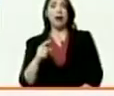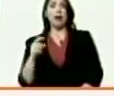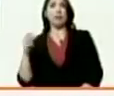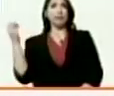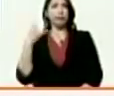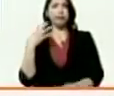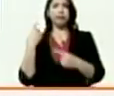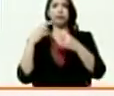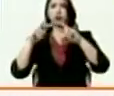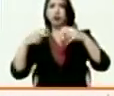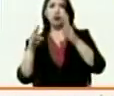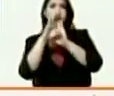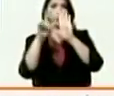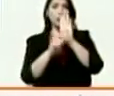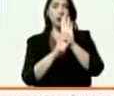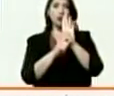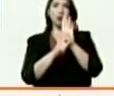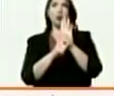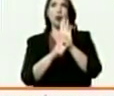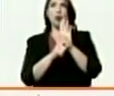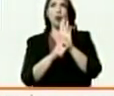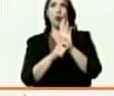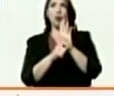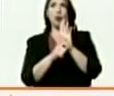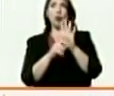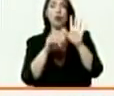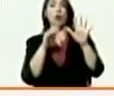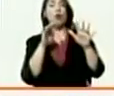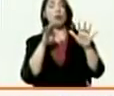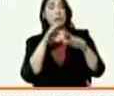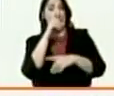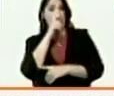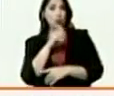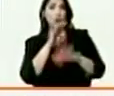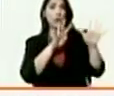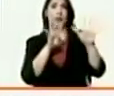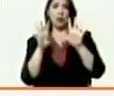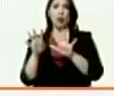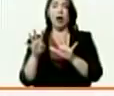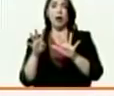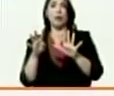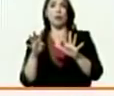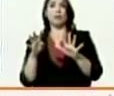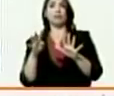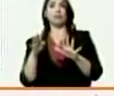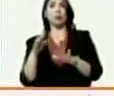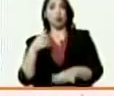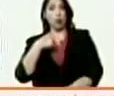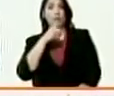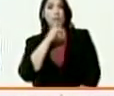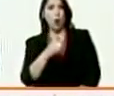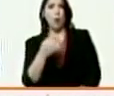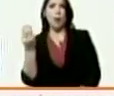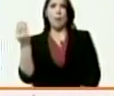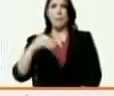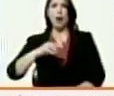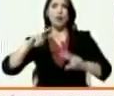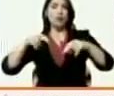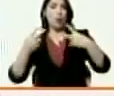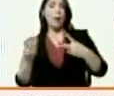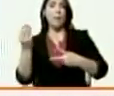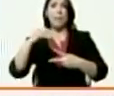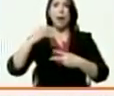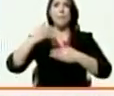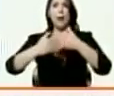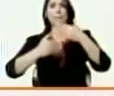nueva constitución, que es la del año 99, por cierto, la más moderna, la más, yo diría,